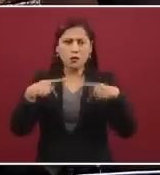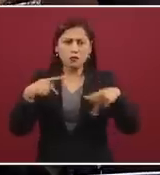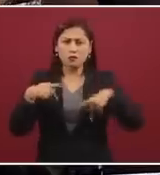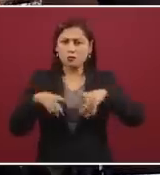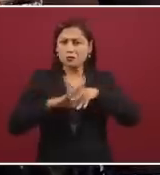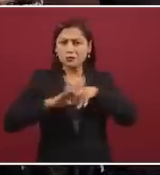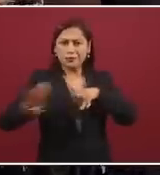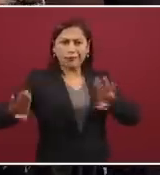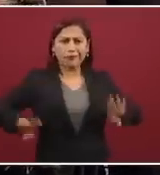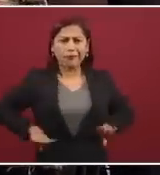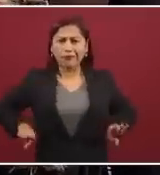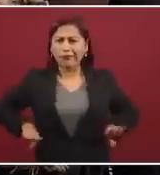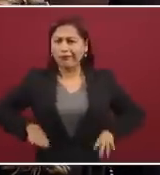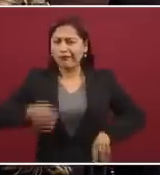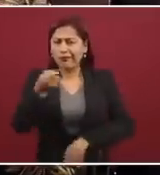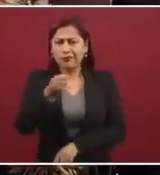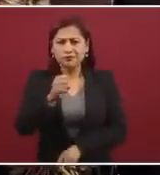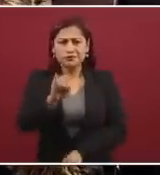desde